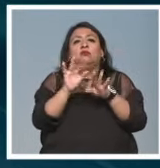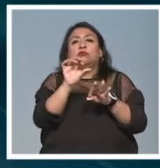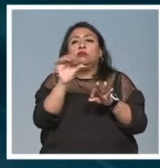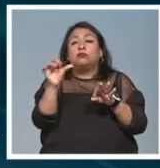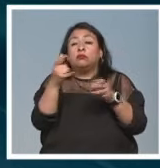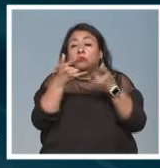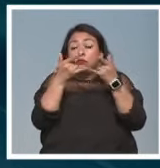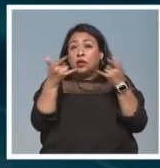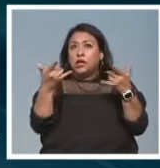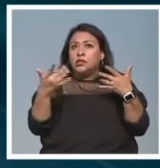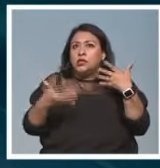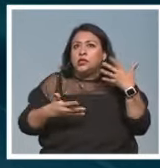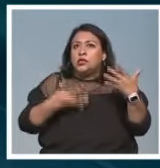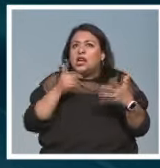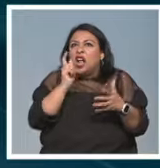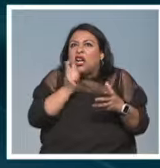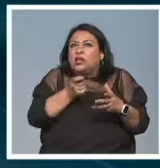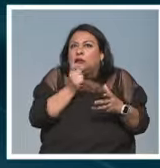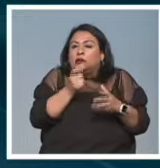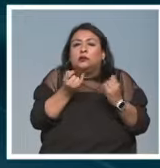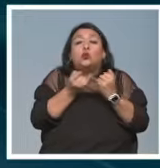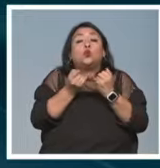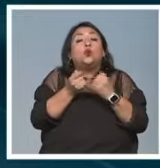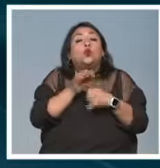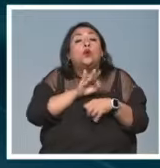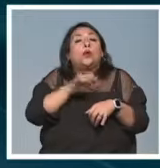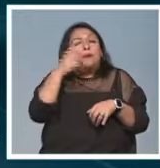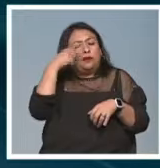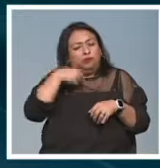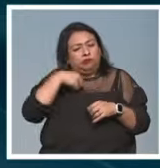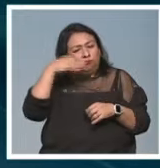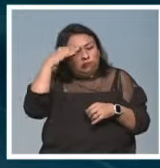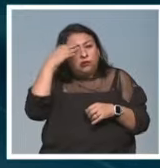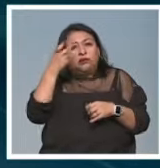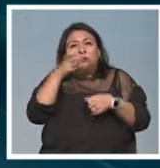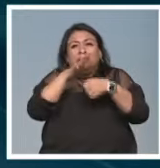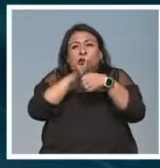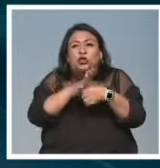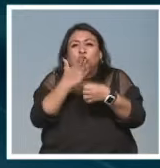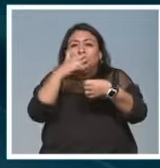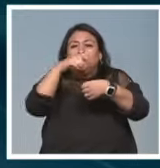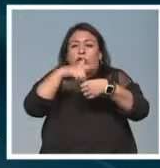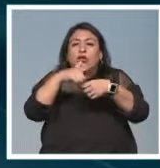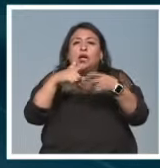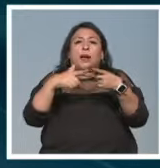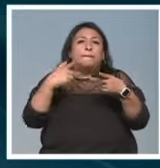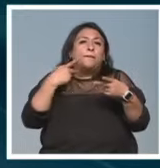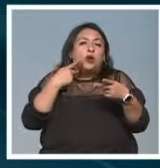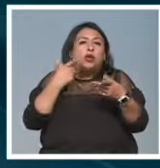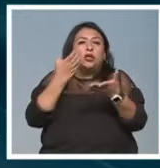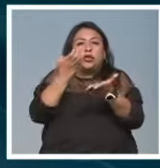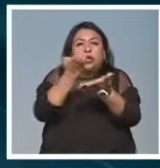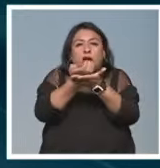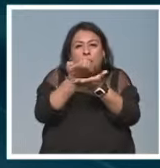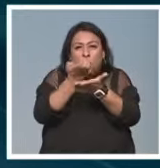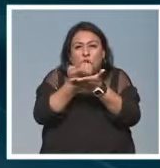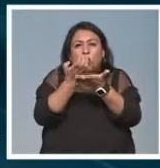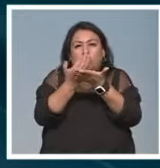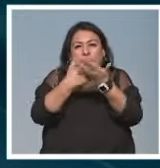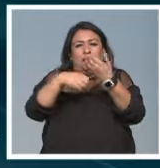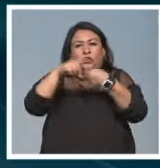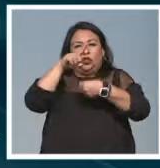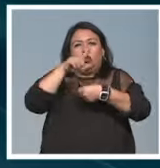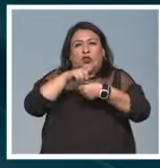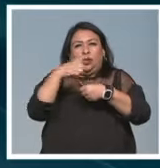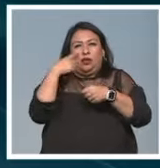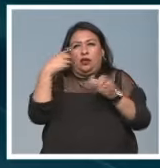sus tramas intrigantes, sino también por su capacidad para reflejar las tensiones sociales, políticas y económicas de las sociedades